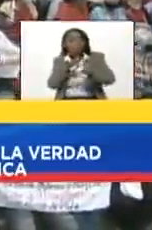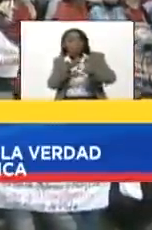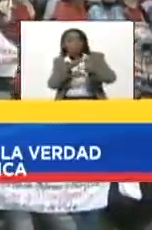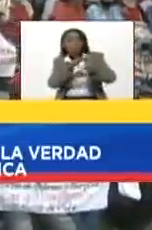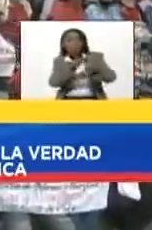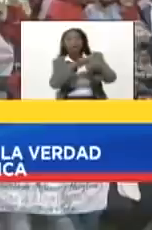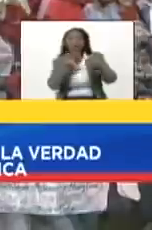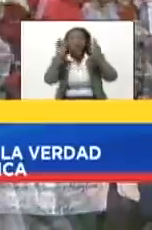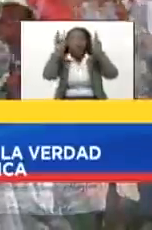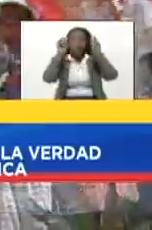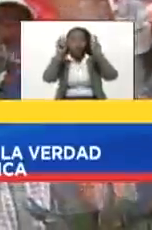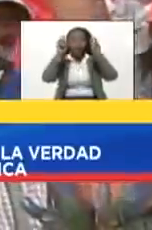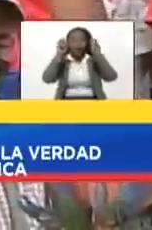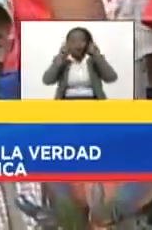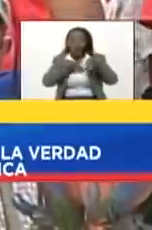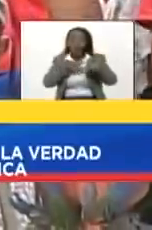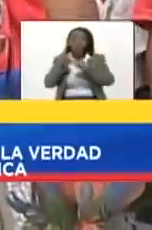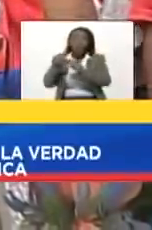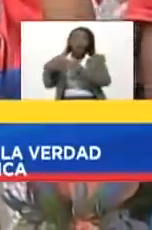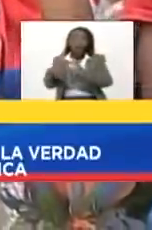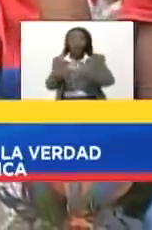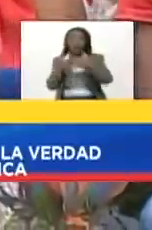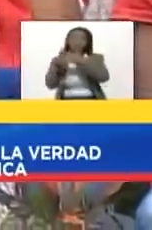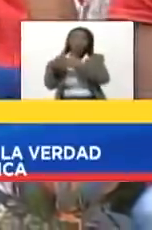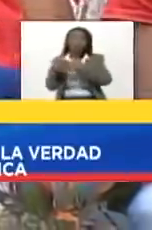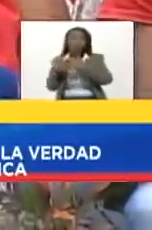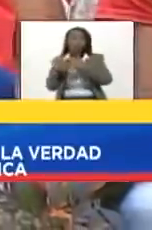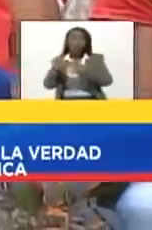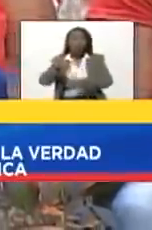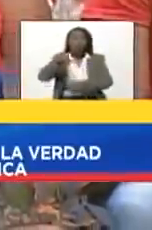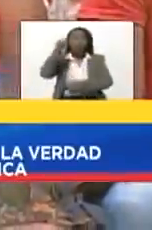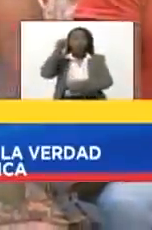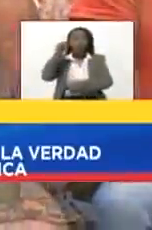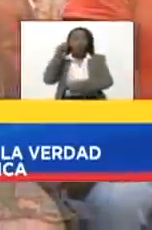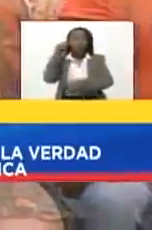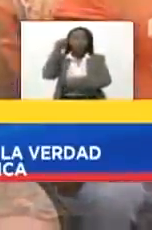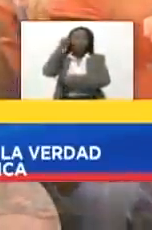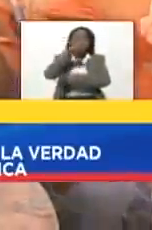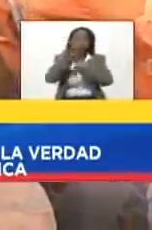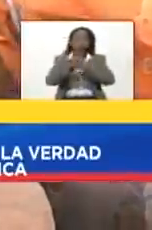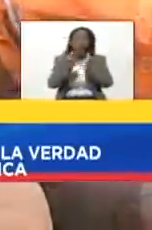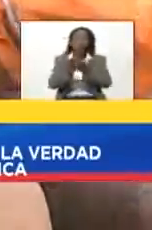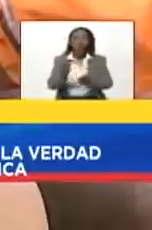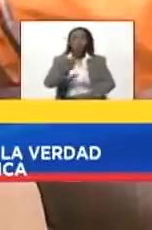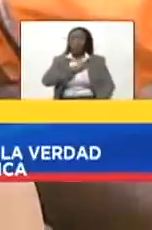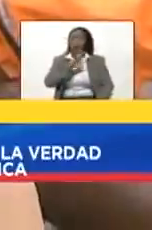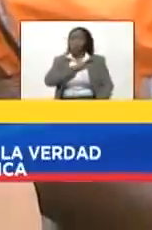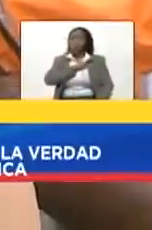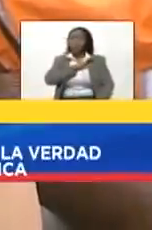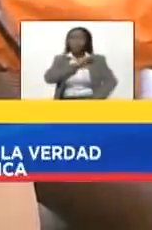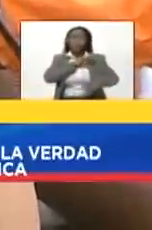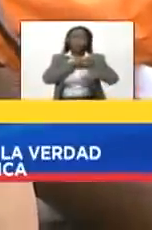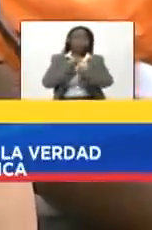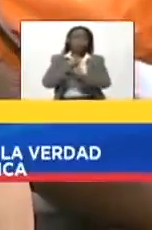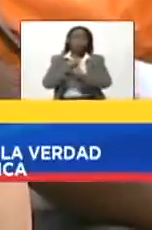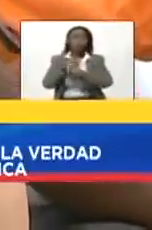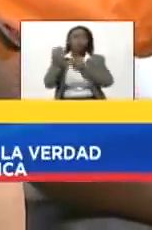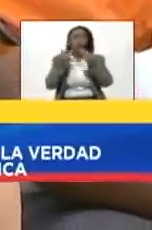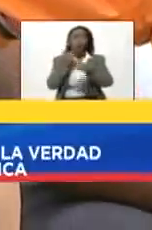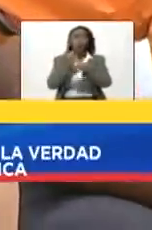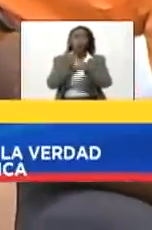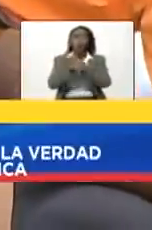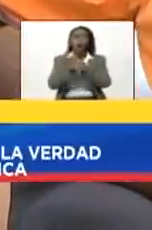son los nuevos imperios del norte, los que siguen viendo al mundo como su territorio, como su patio